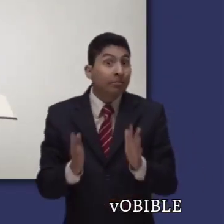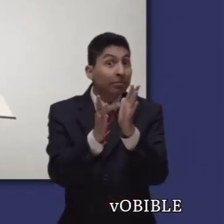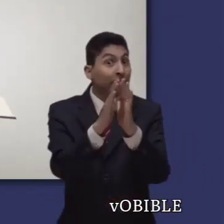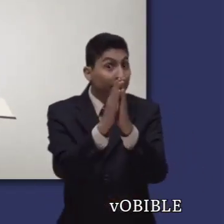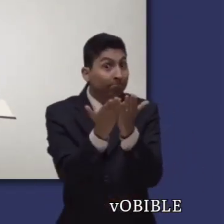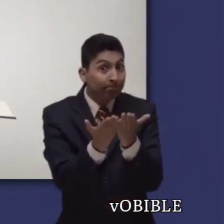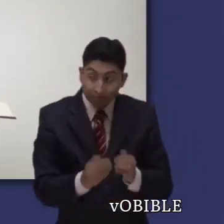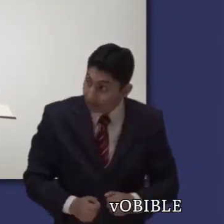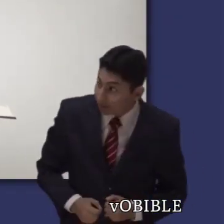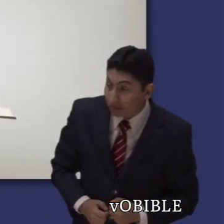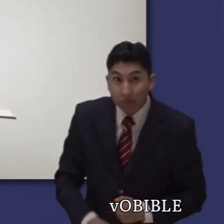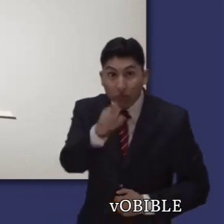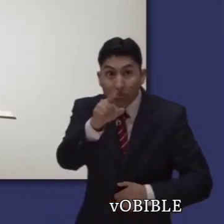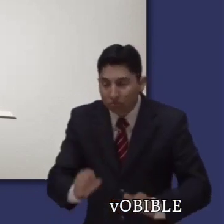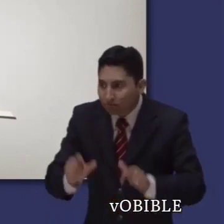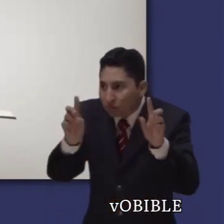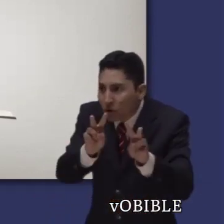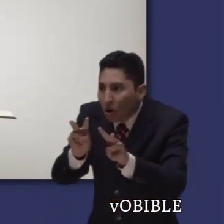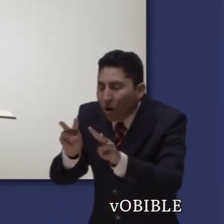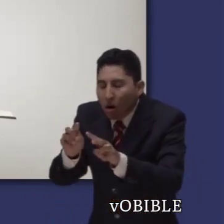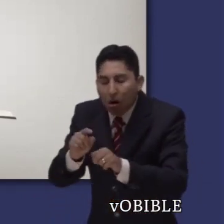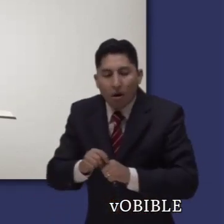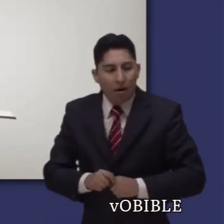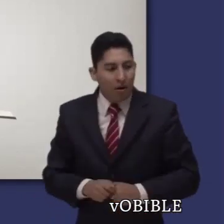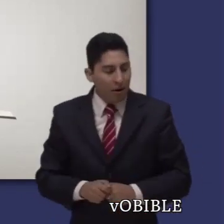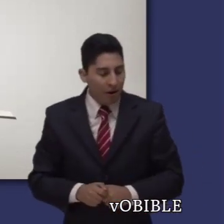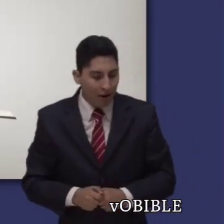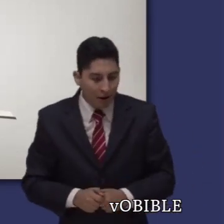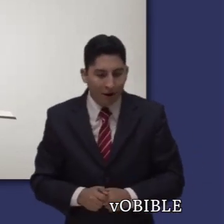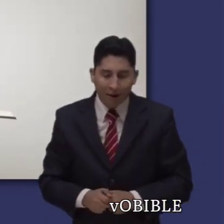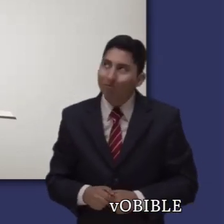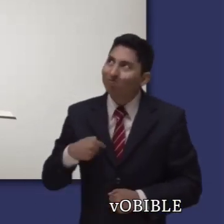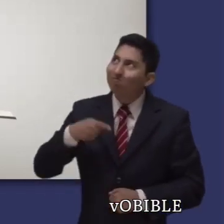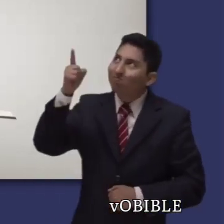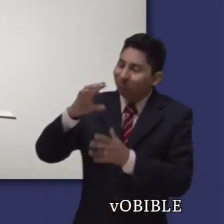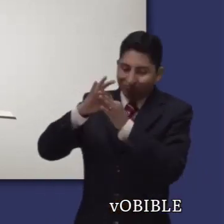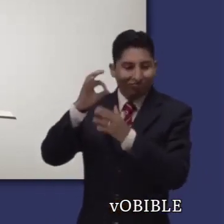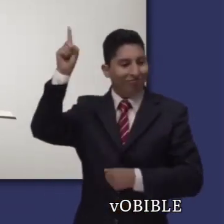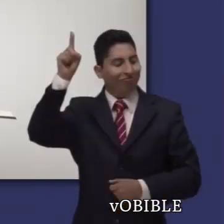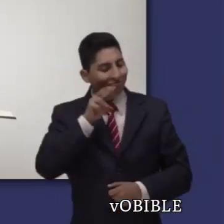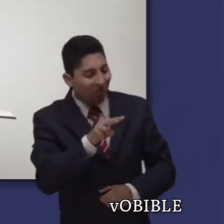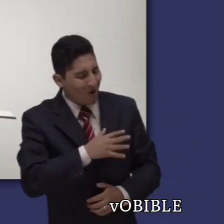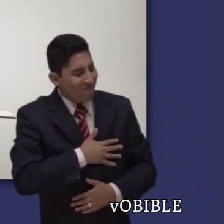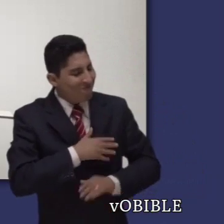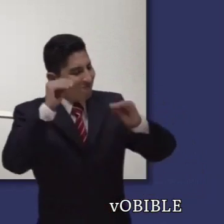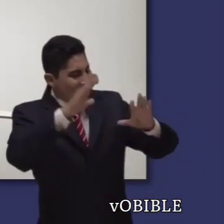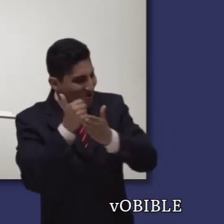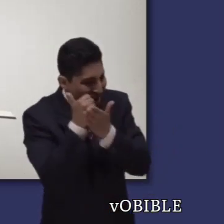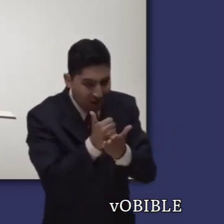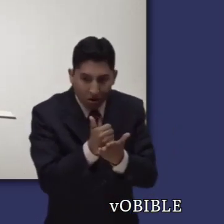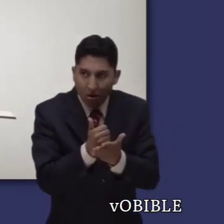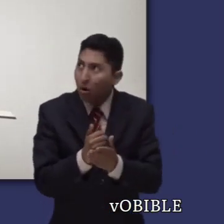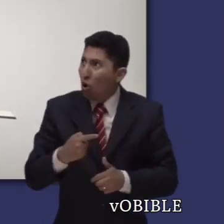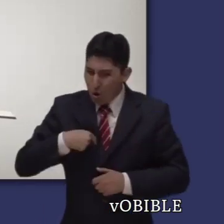Cuando lea segunda a los Corintios, fíjese en que Jehová, el Dios de todo consuelo, fortalece y ayuda a sus siervos, en